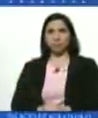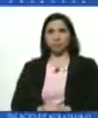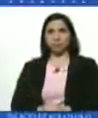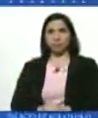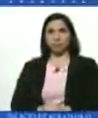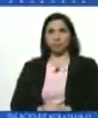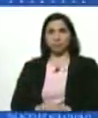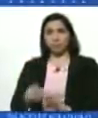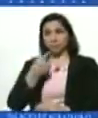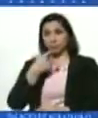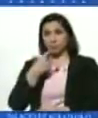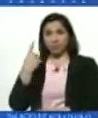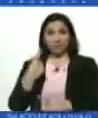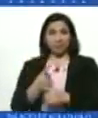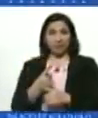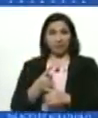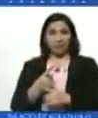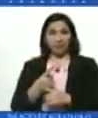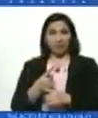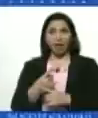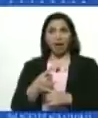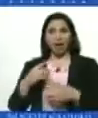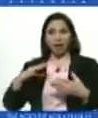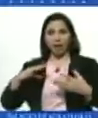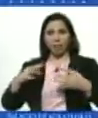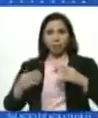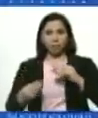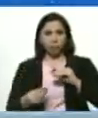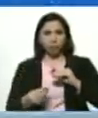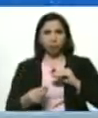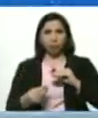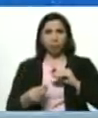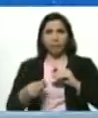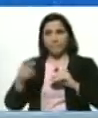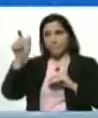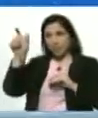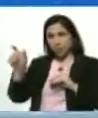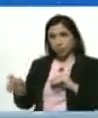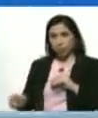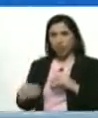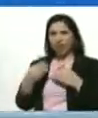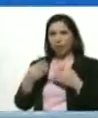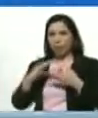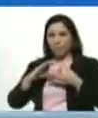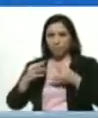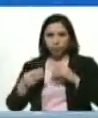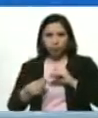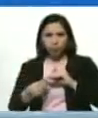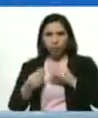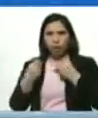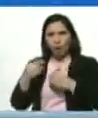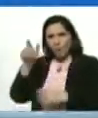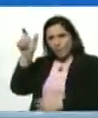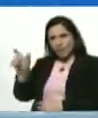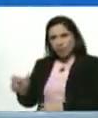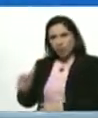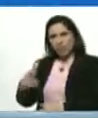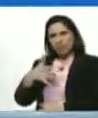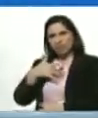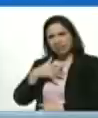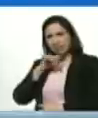el tratamiento tiene que ser adaptado a la persona al cuadro clínico de la persona